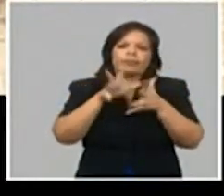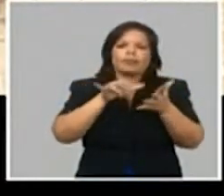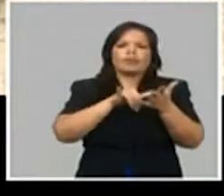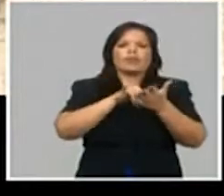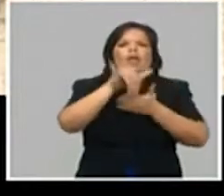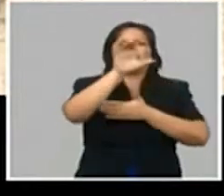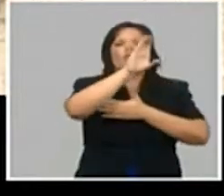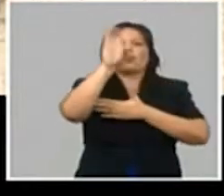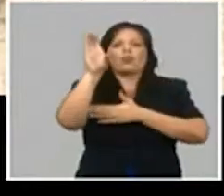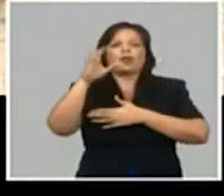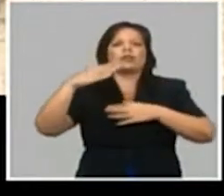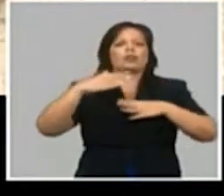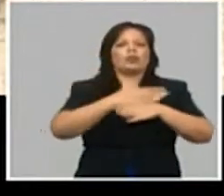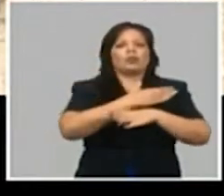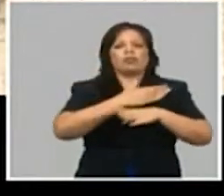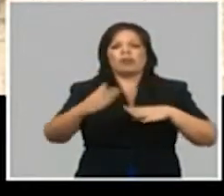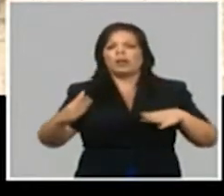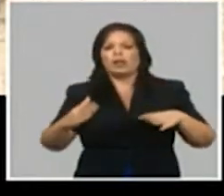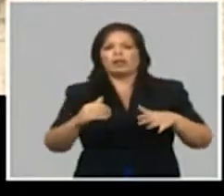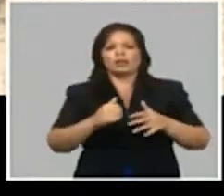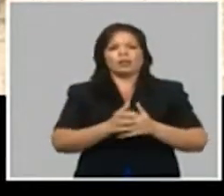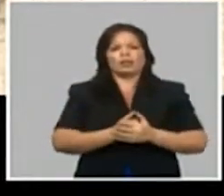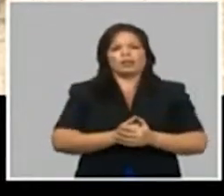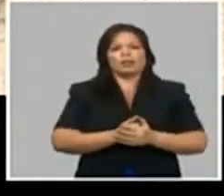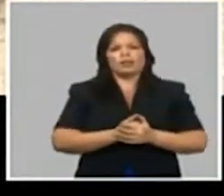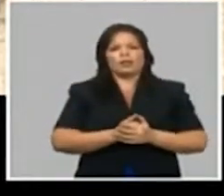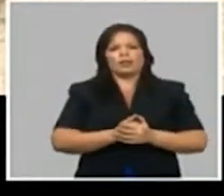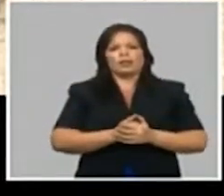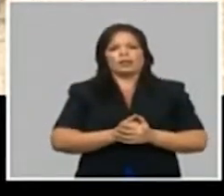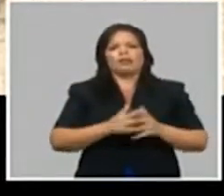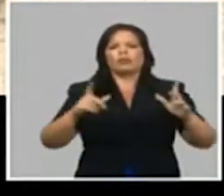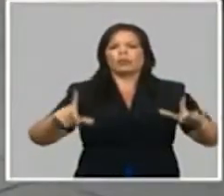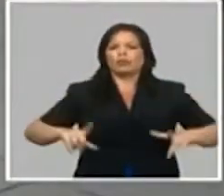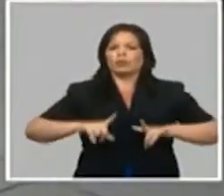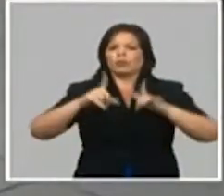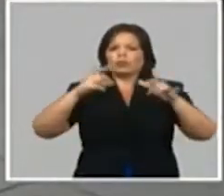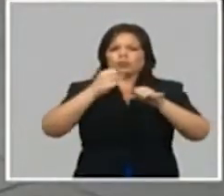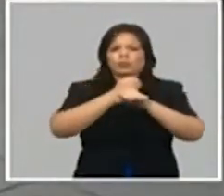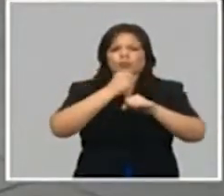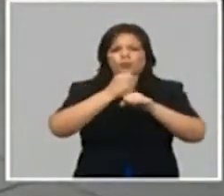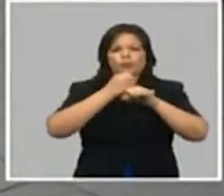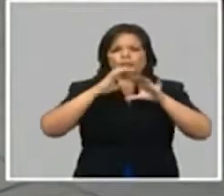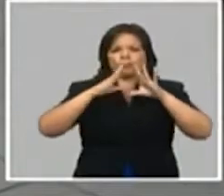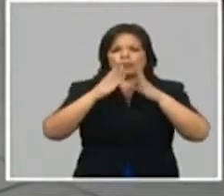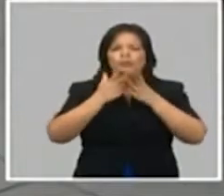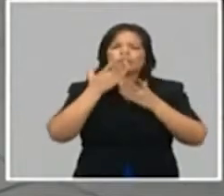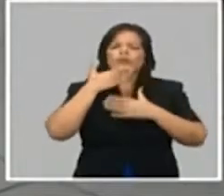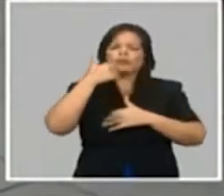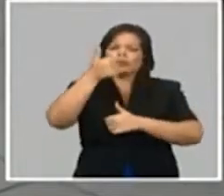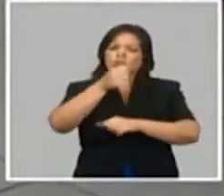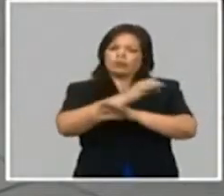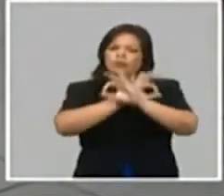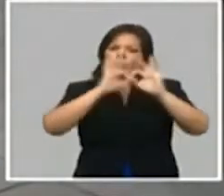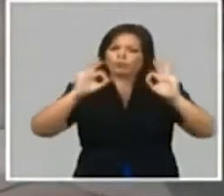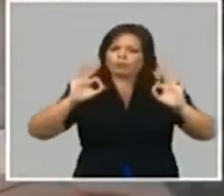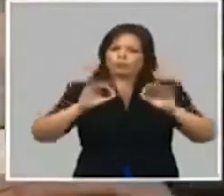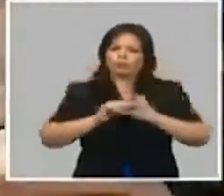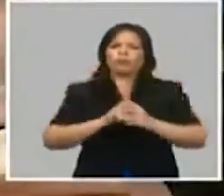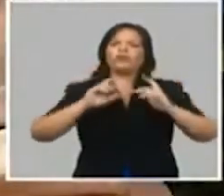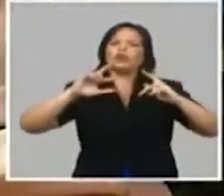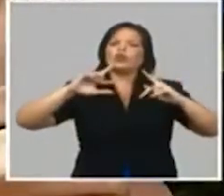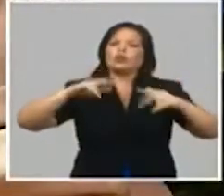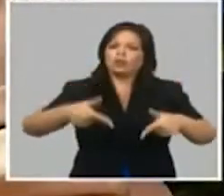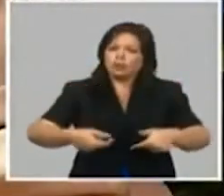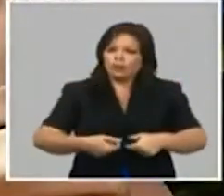resto de los despachos para reiniciar las operaciones con mayor calidad. Y una vez más,